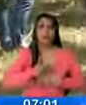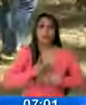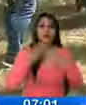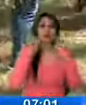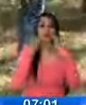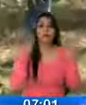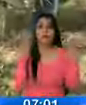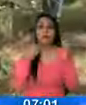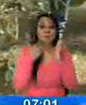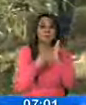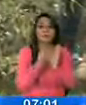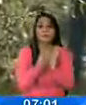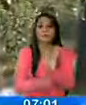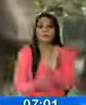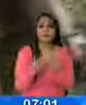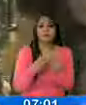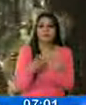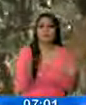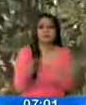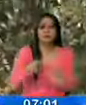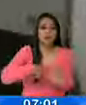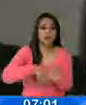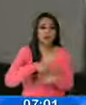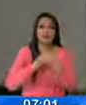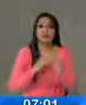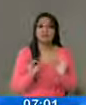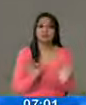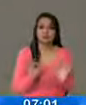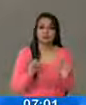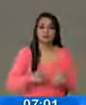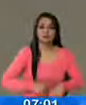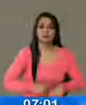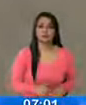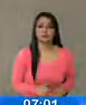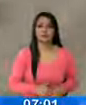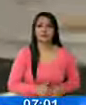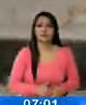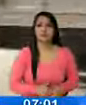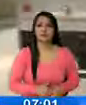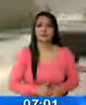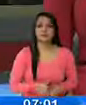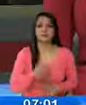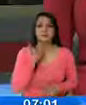ese ser querido que un día no regresó a casa. En Quito informó Iván Casamén.